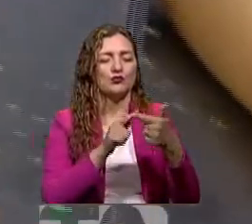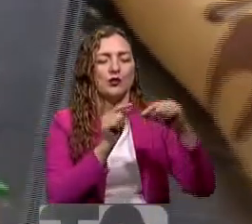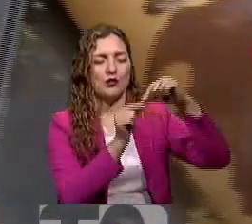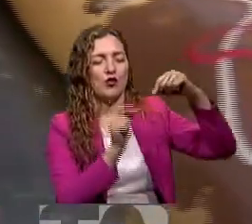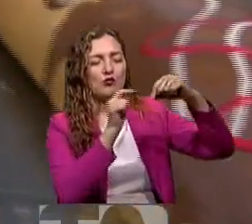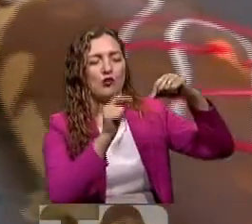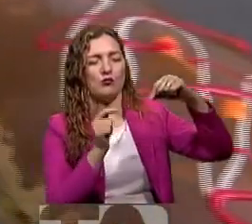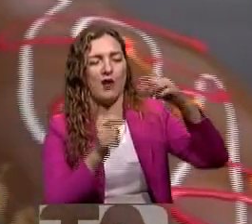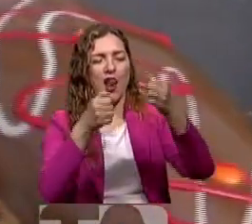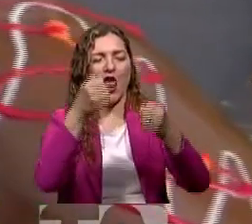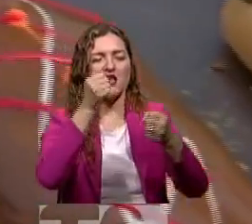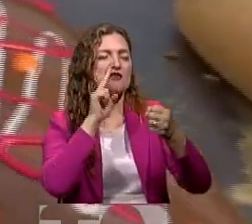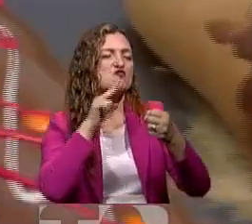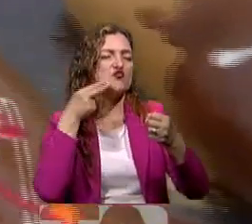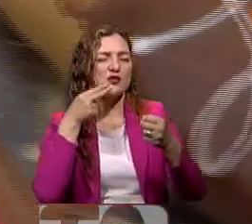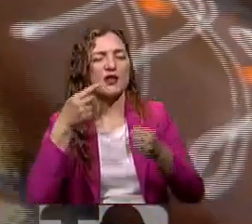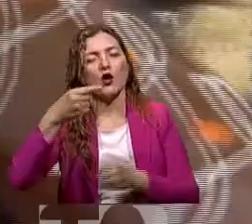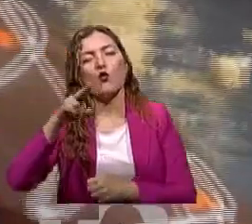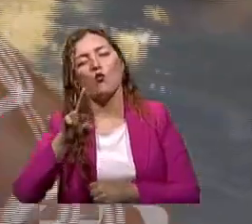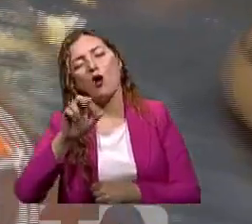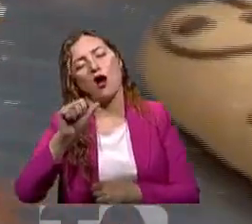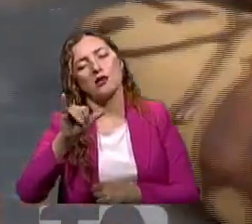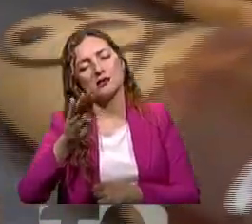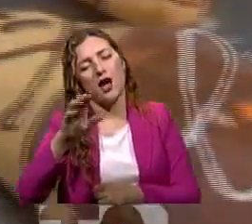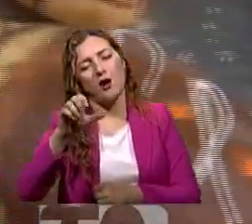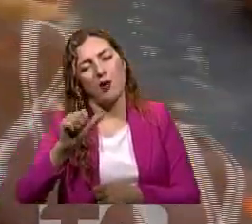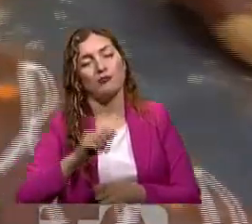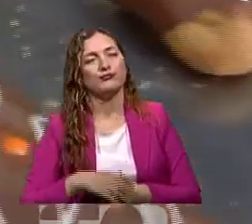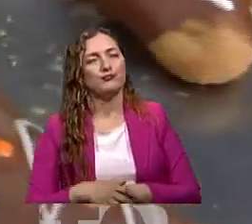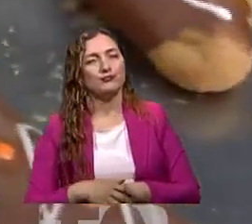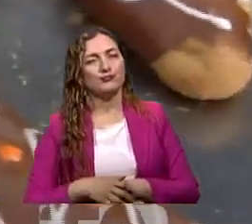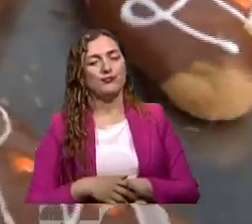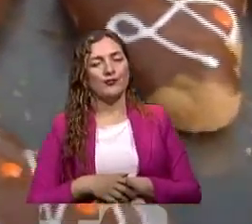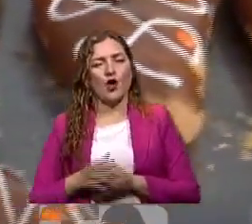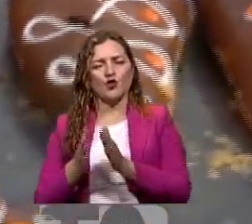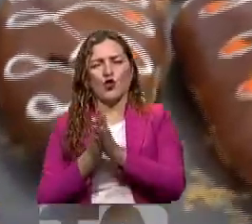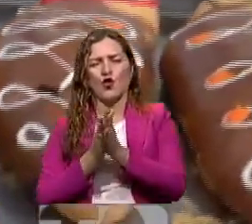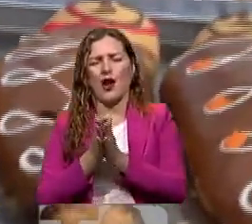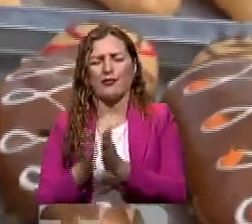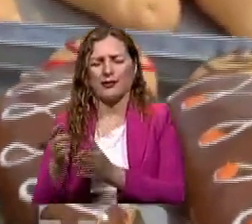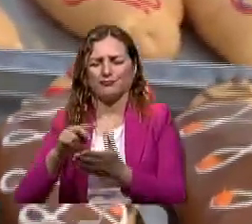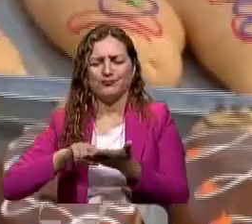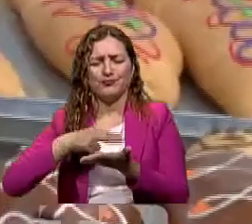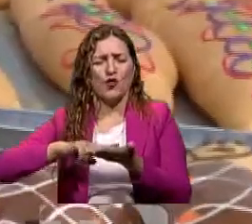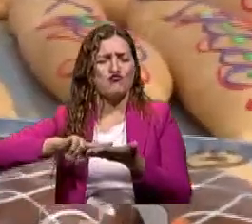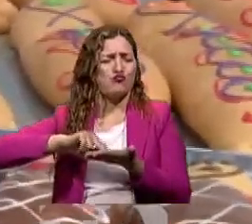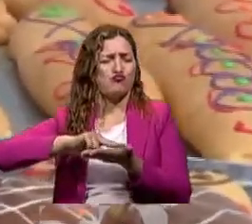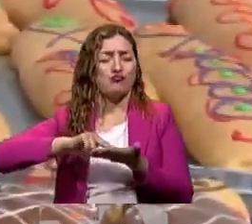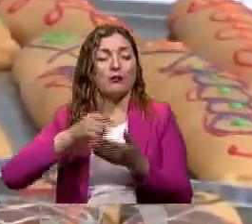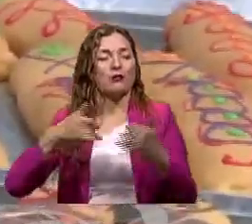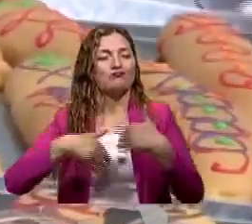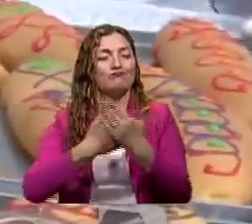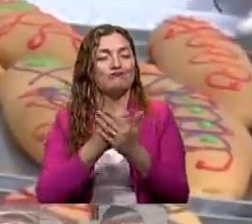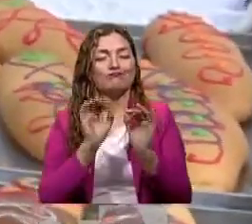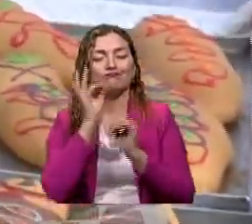frutilla, manjar, guayaba y Nutella también, ¿no? Nutella, qué rico. Ahí estamos viendo los precios. El litro de colada